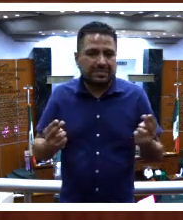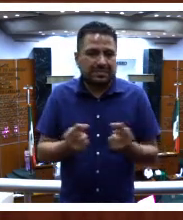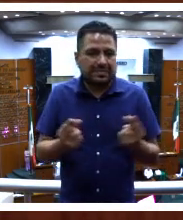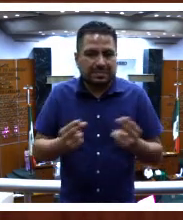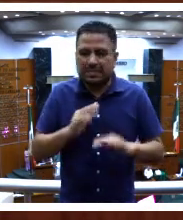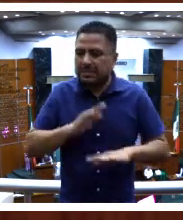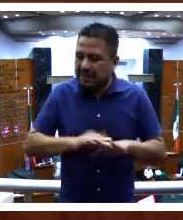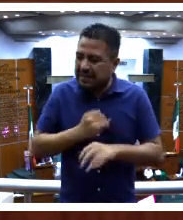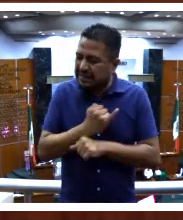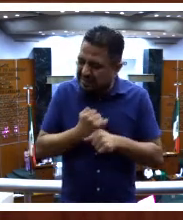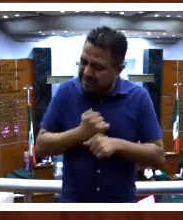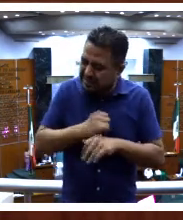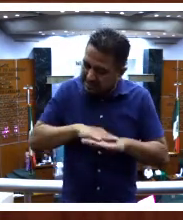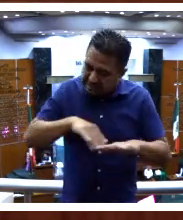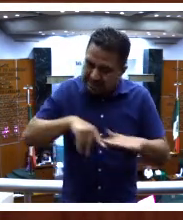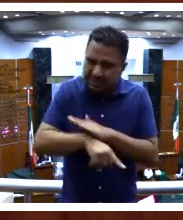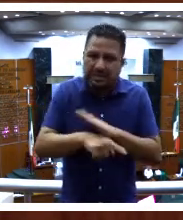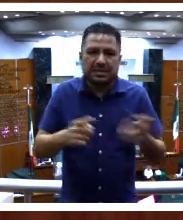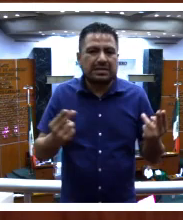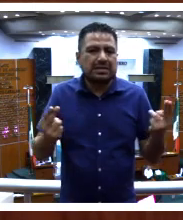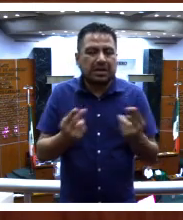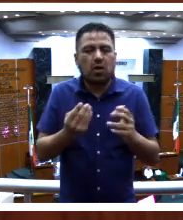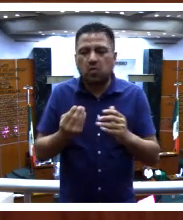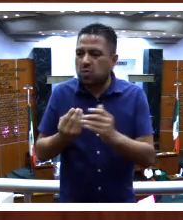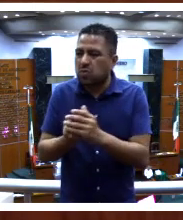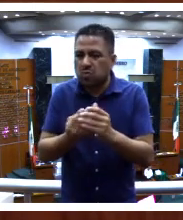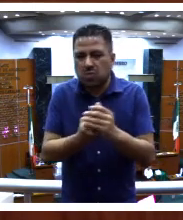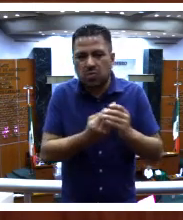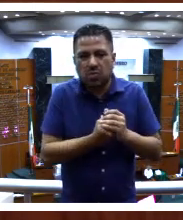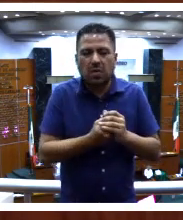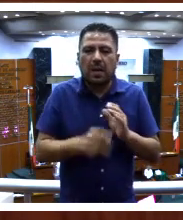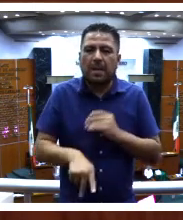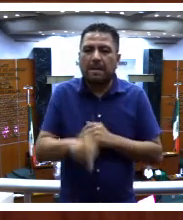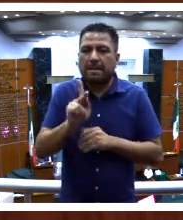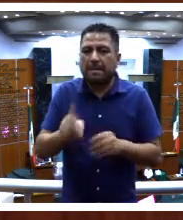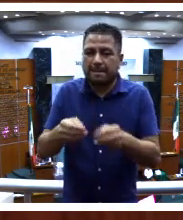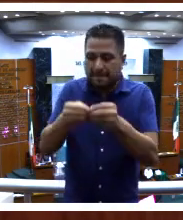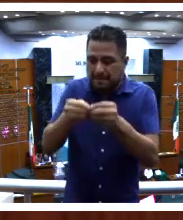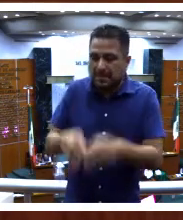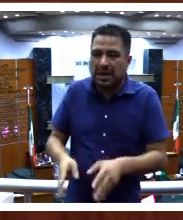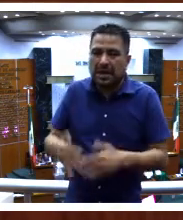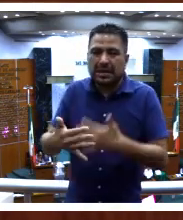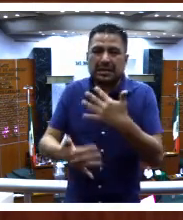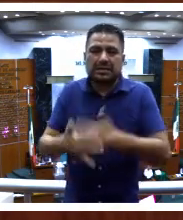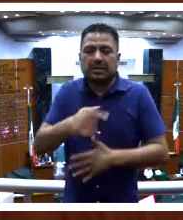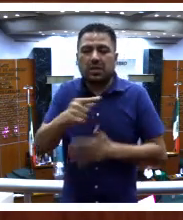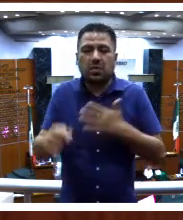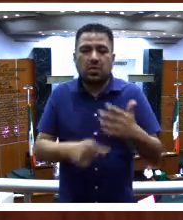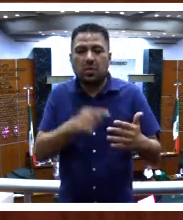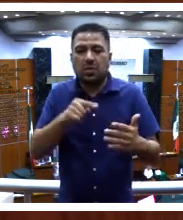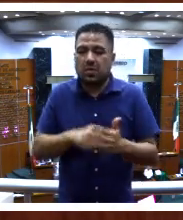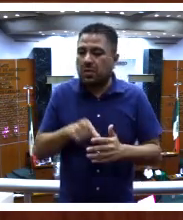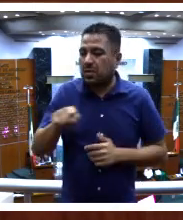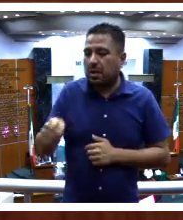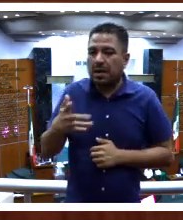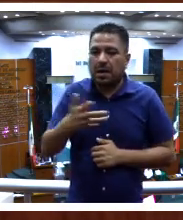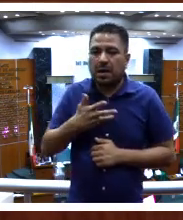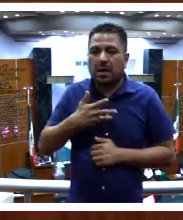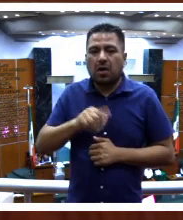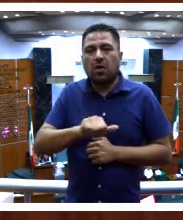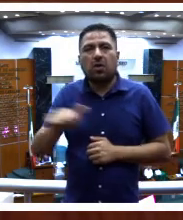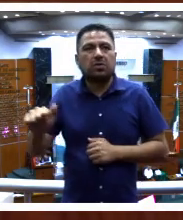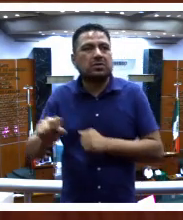necesitamos investigación, necesitamos capacitación, pero perdimos esos 15 espacios que teníamos por encima de